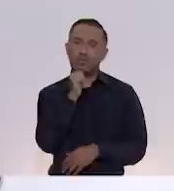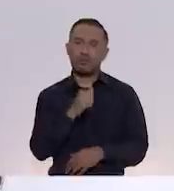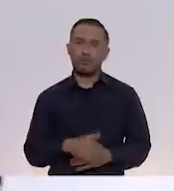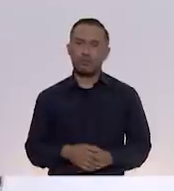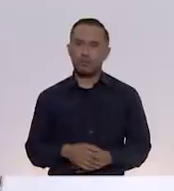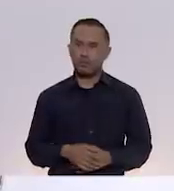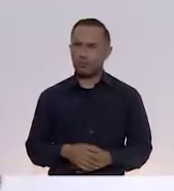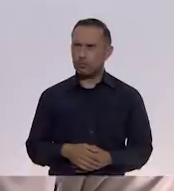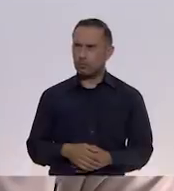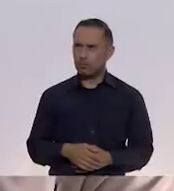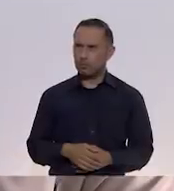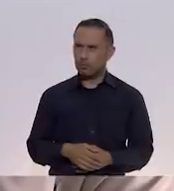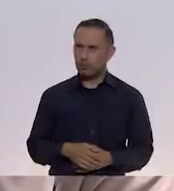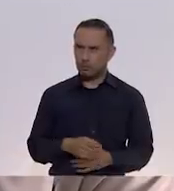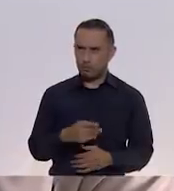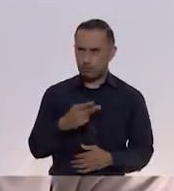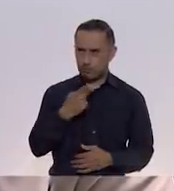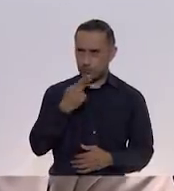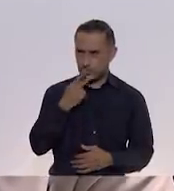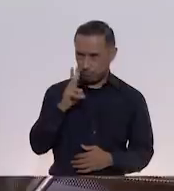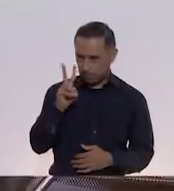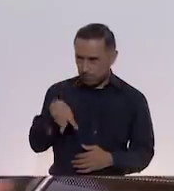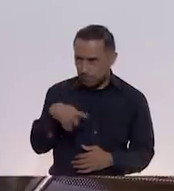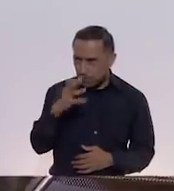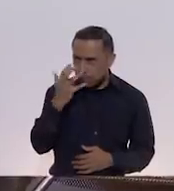¿Es en serio?